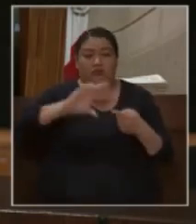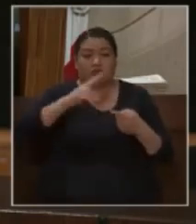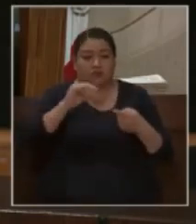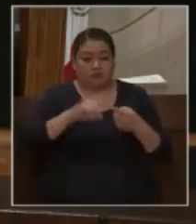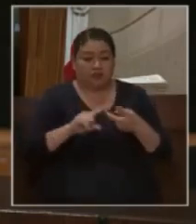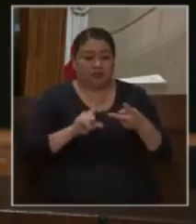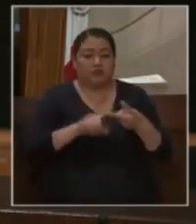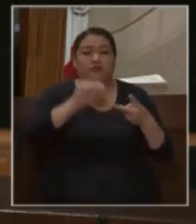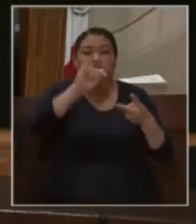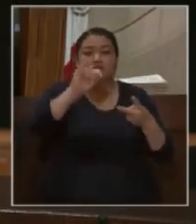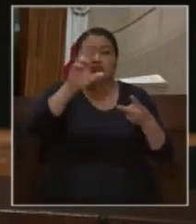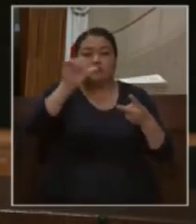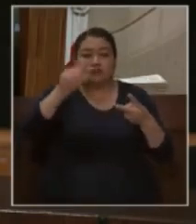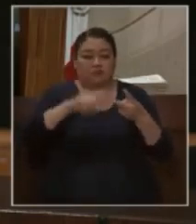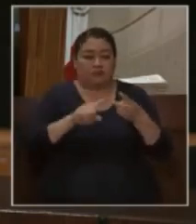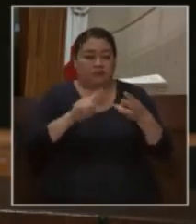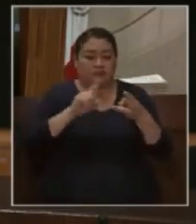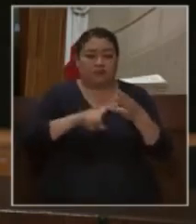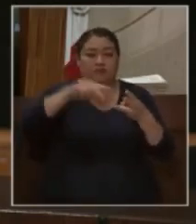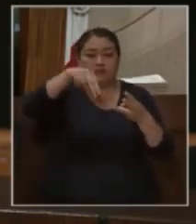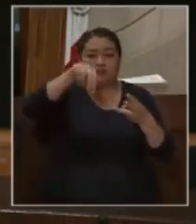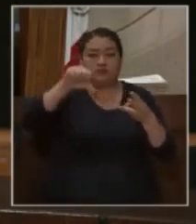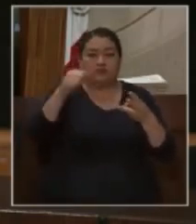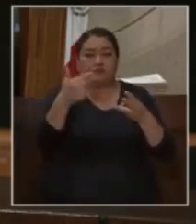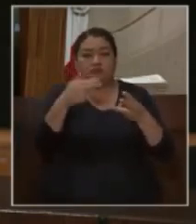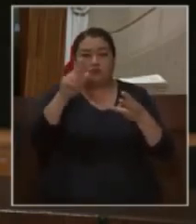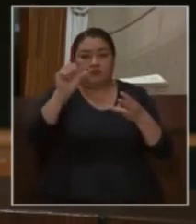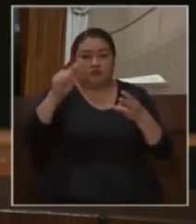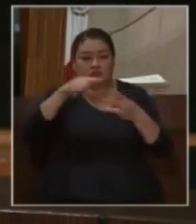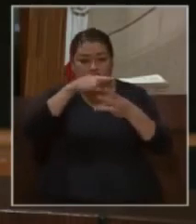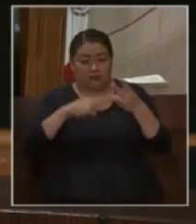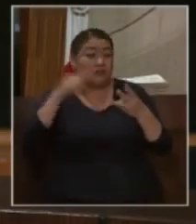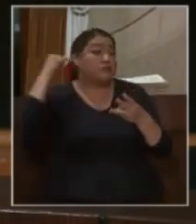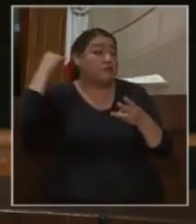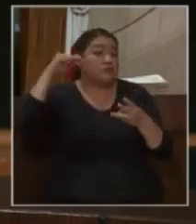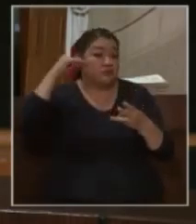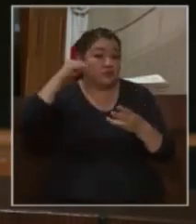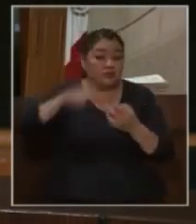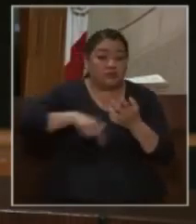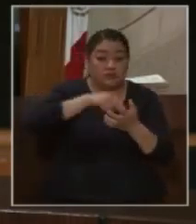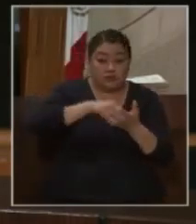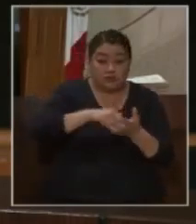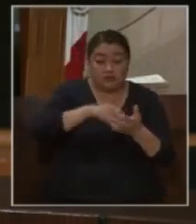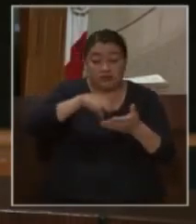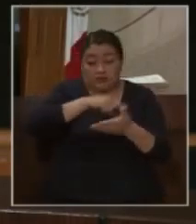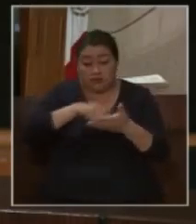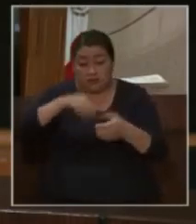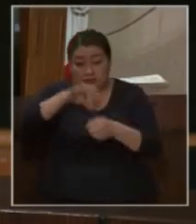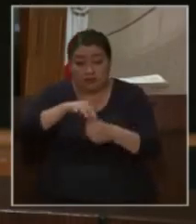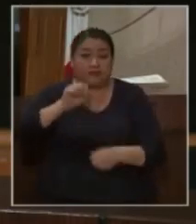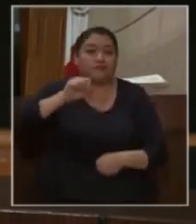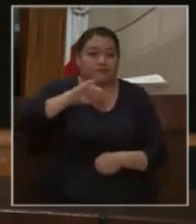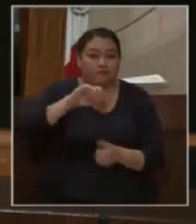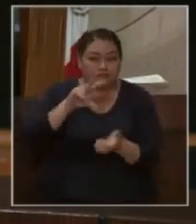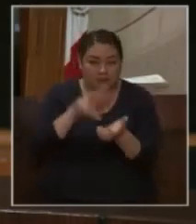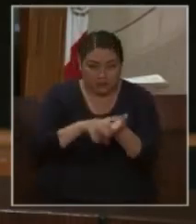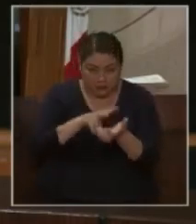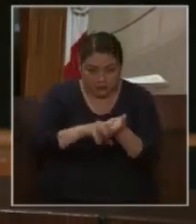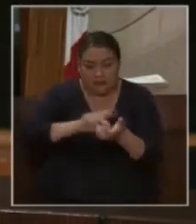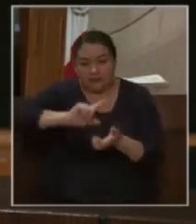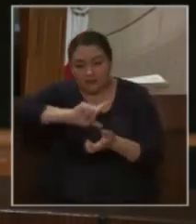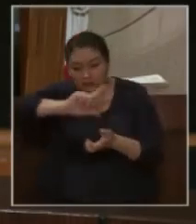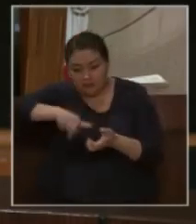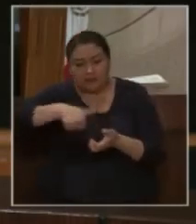Charapan, Tingambato y Nahuatzén, todos de Michoacán, la declaración de validez, así como la